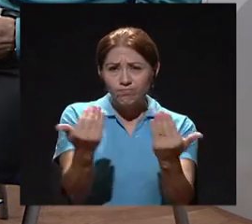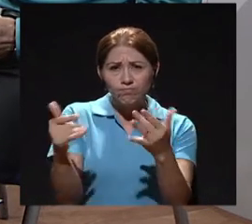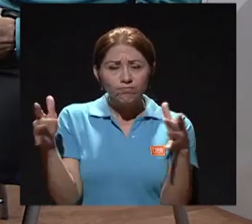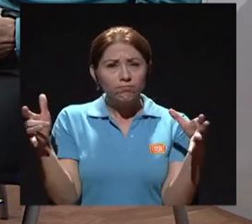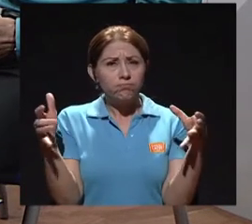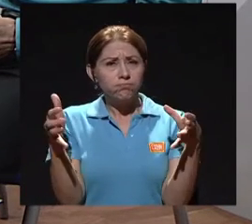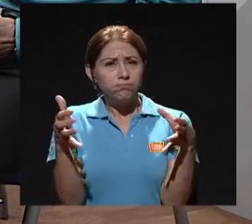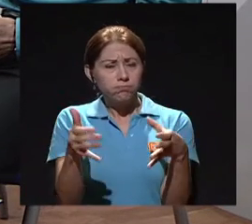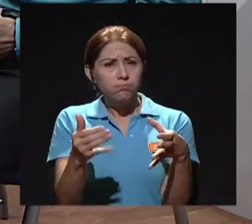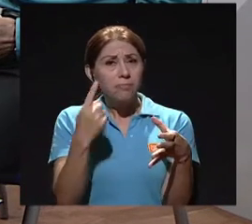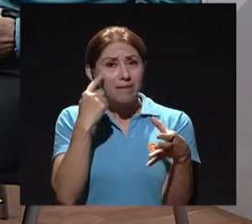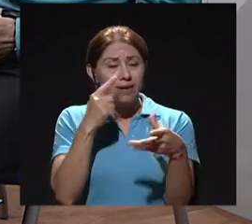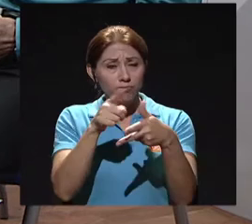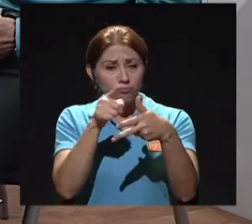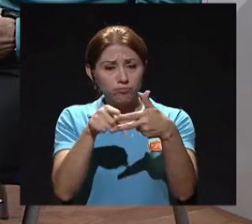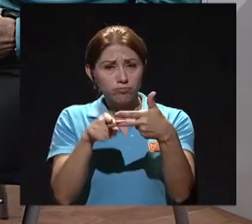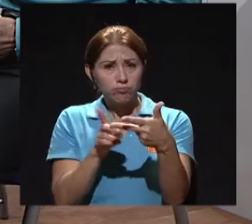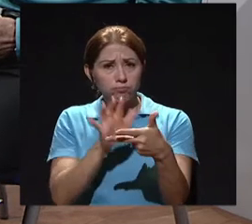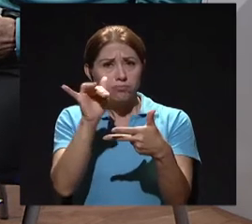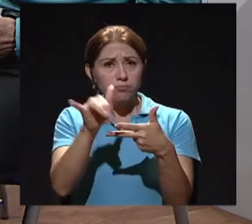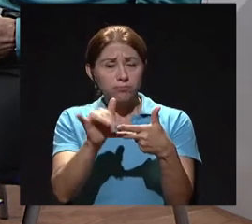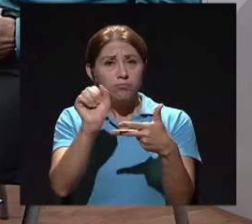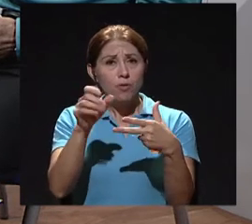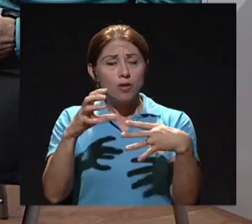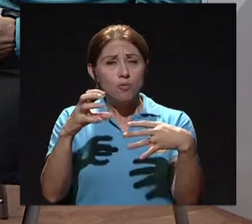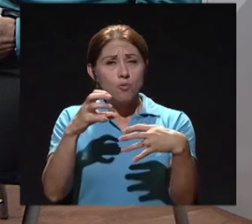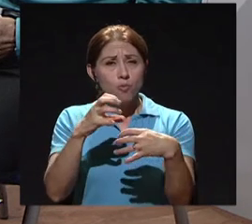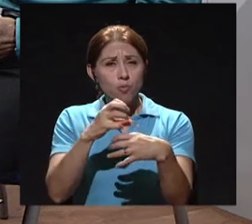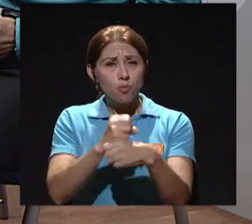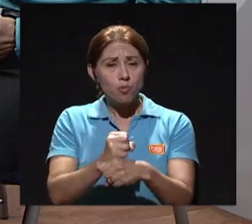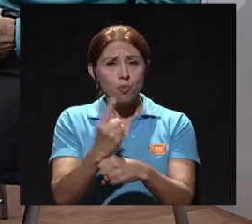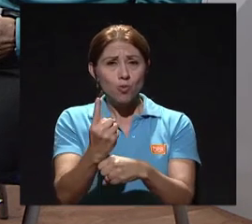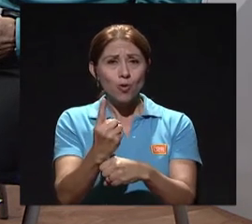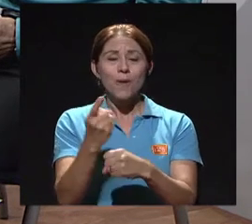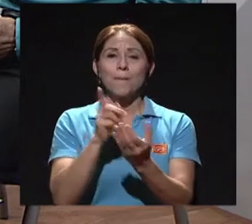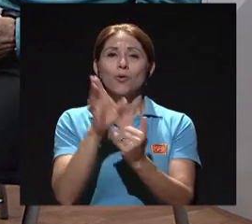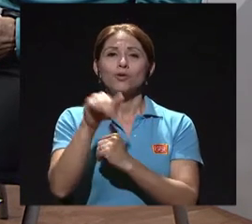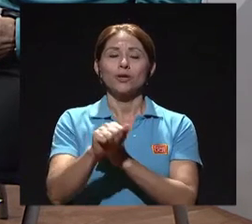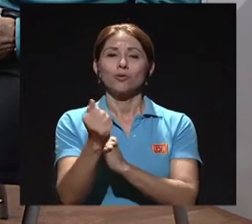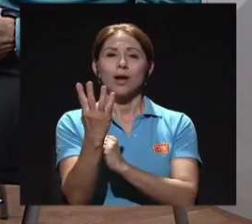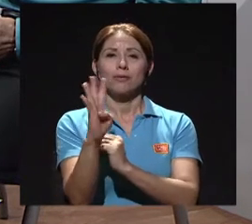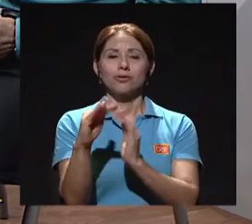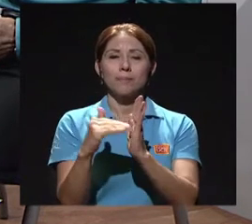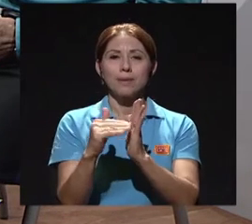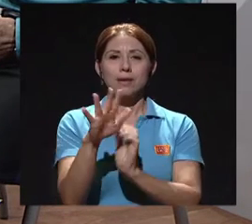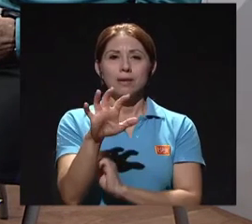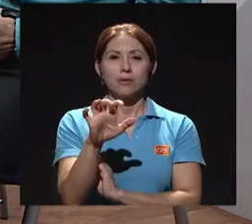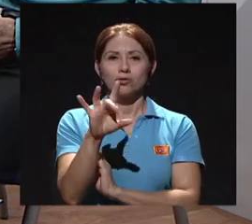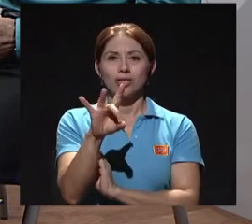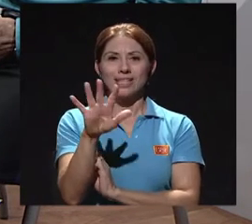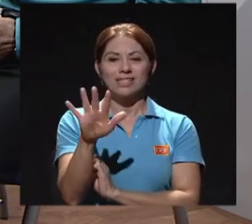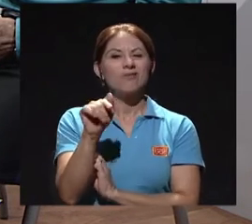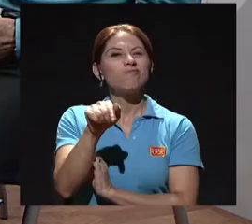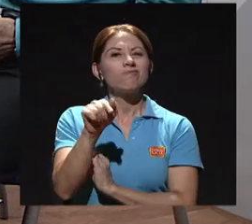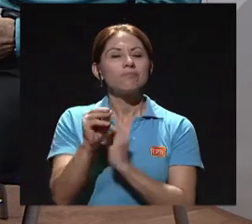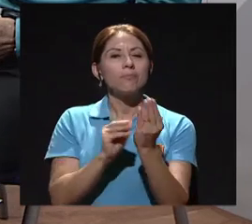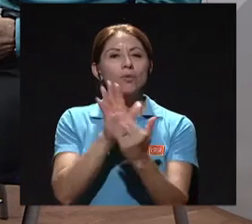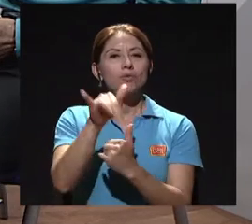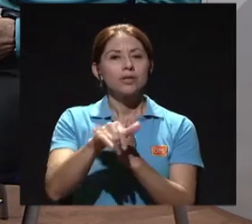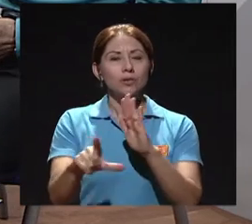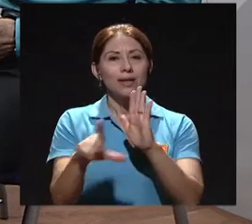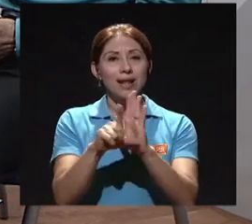construye un texto unificado sale el proyecto 14.585 que es un proyecto de ley que en el 2005 se